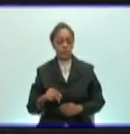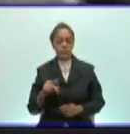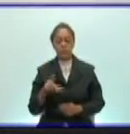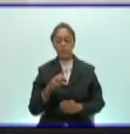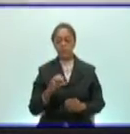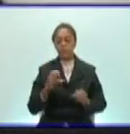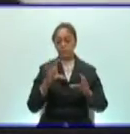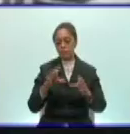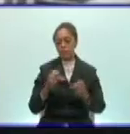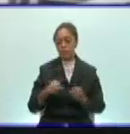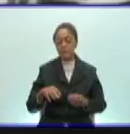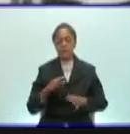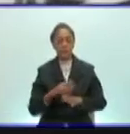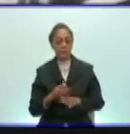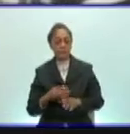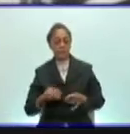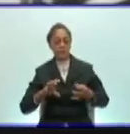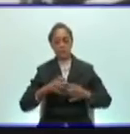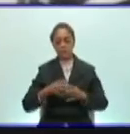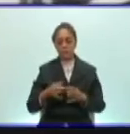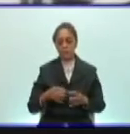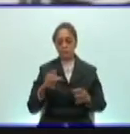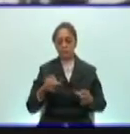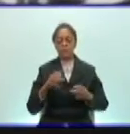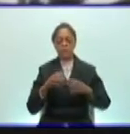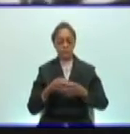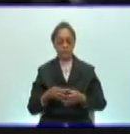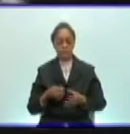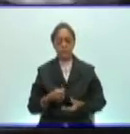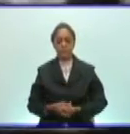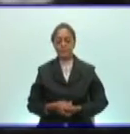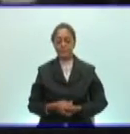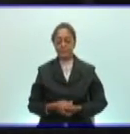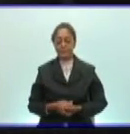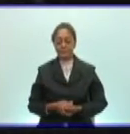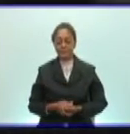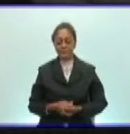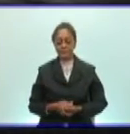son parte de la variada composición de esta brigada.